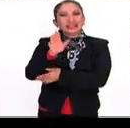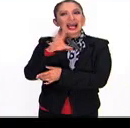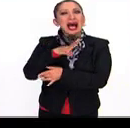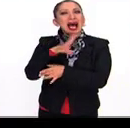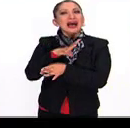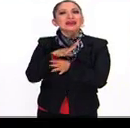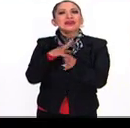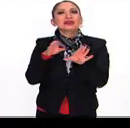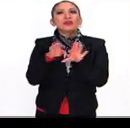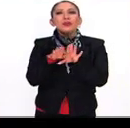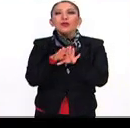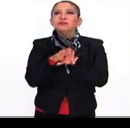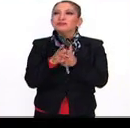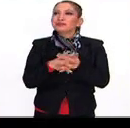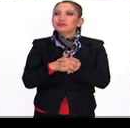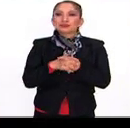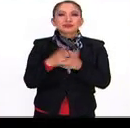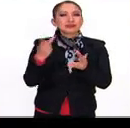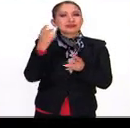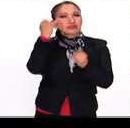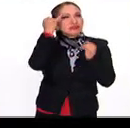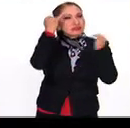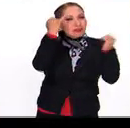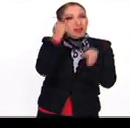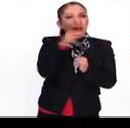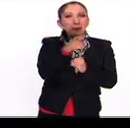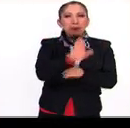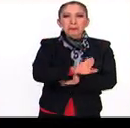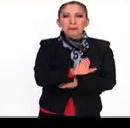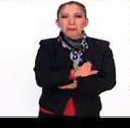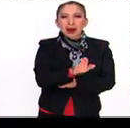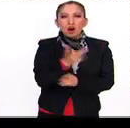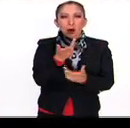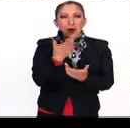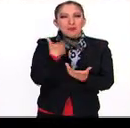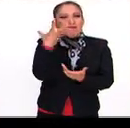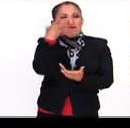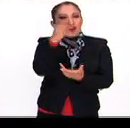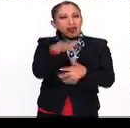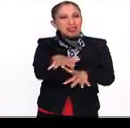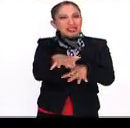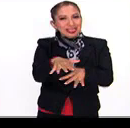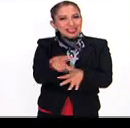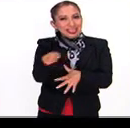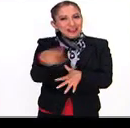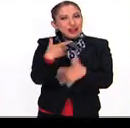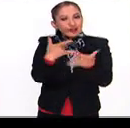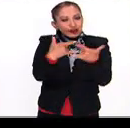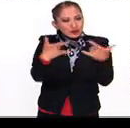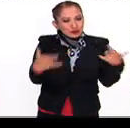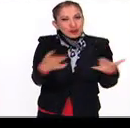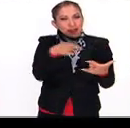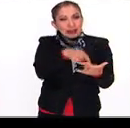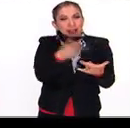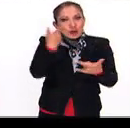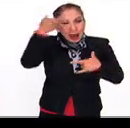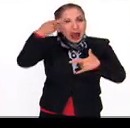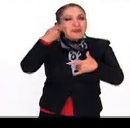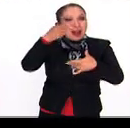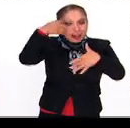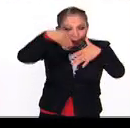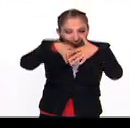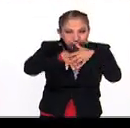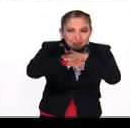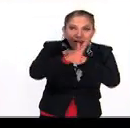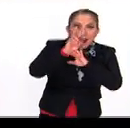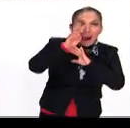algo de la noción, en cierta manera hasta encantada, de los cuentos de que uno se mete en la